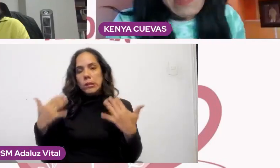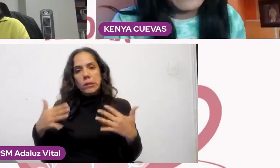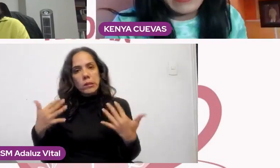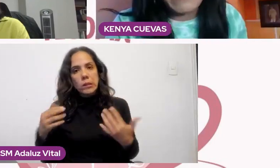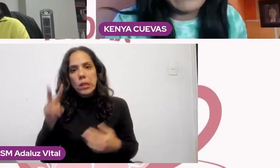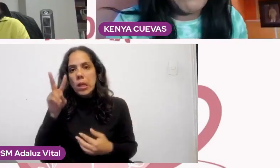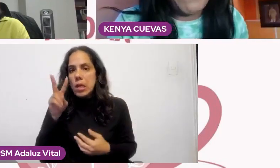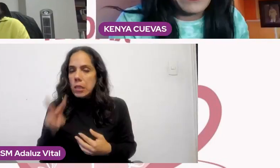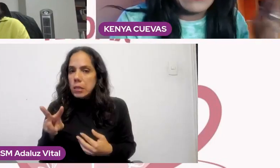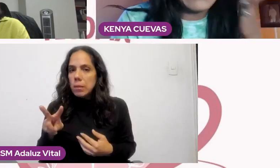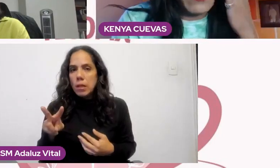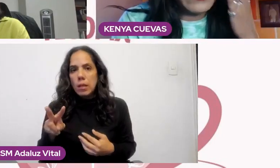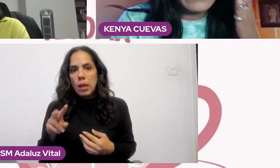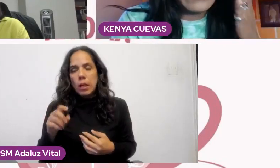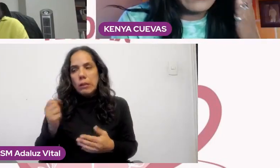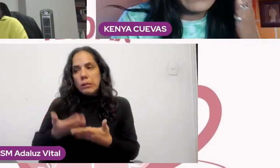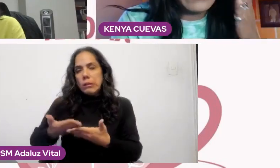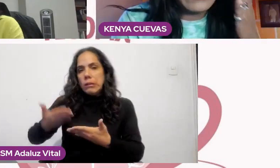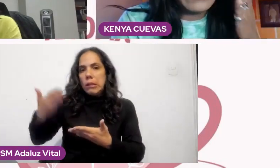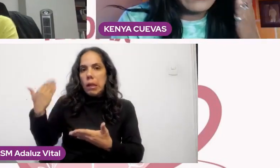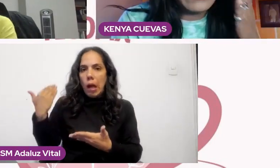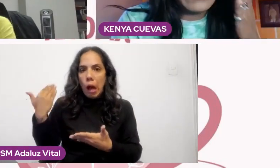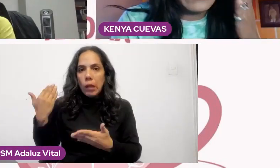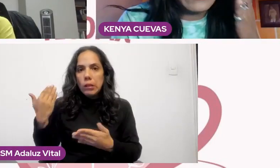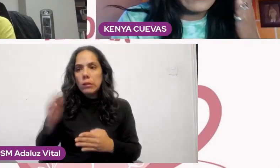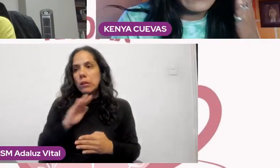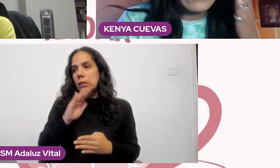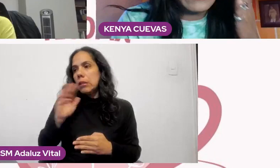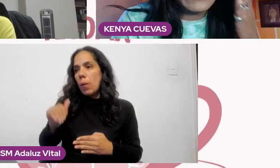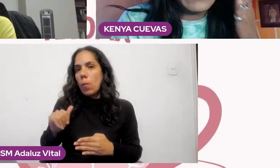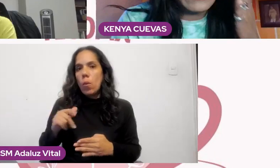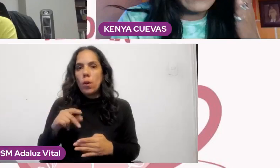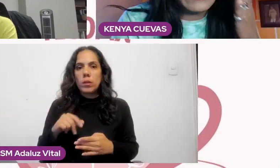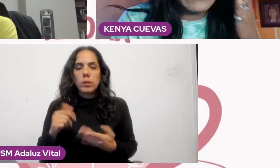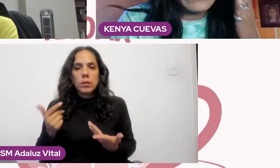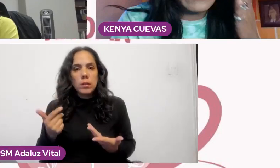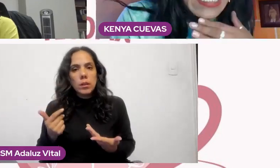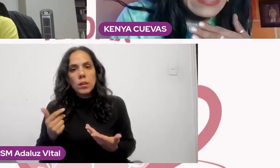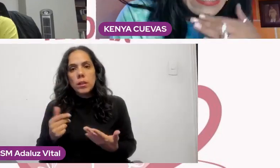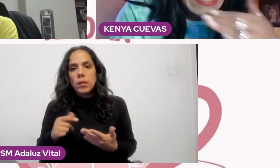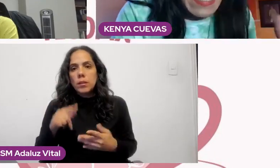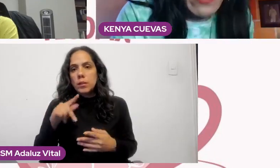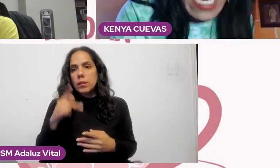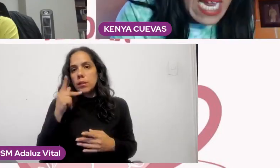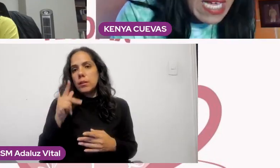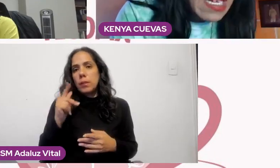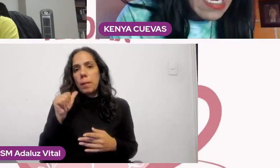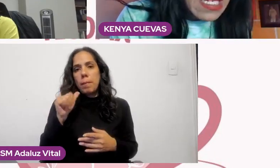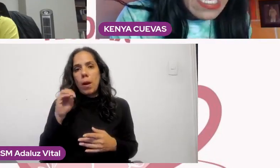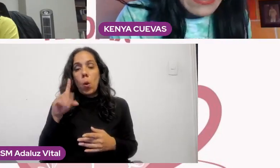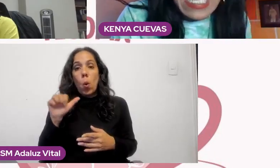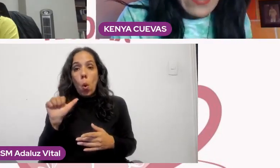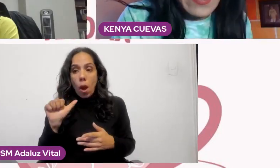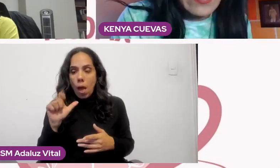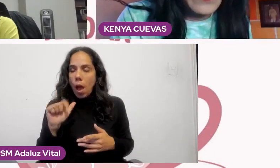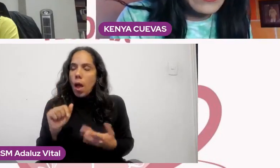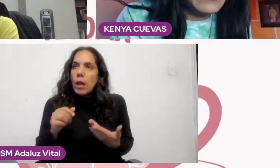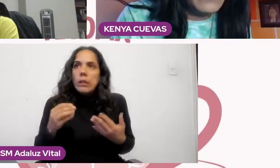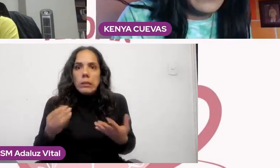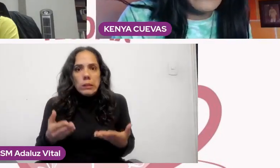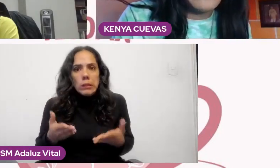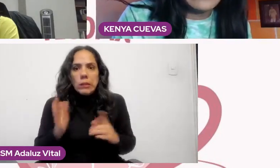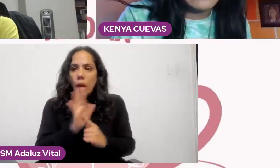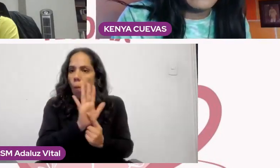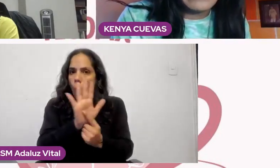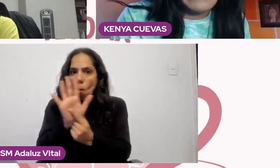que se está buscando la tipificación. Esperemos que ya en septiembre se apruebe y se lea una ley. Se está trabajando en